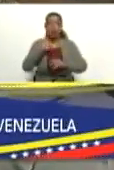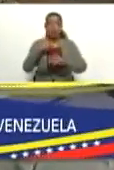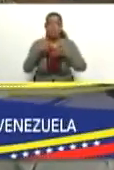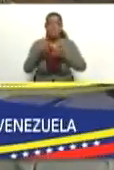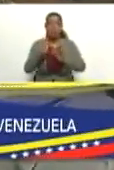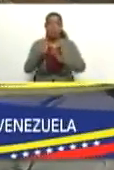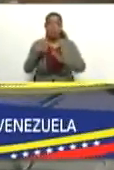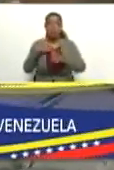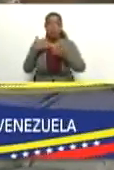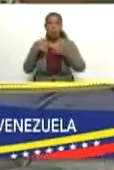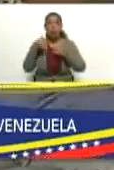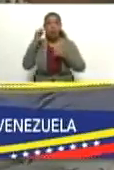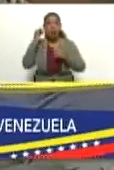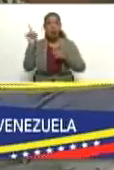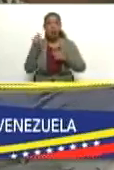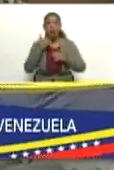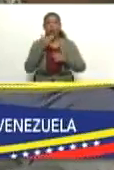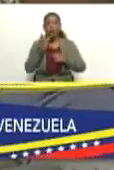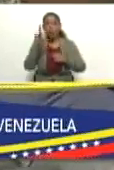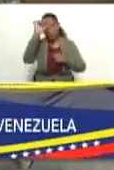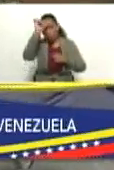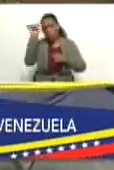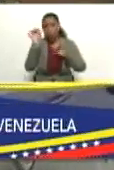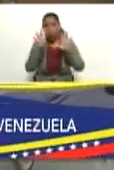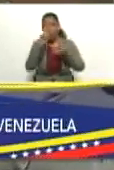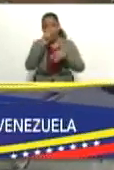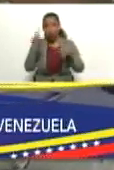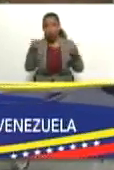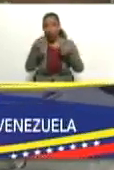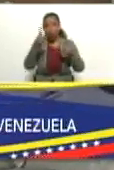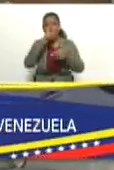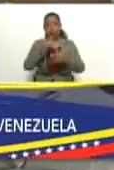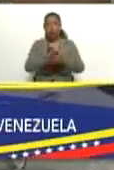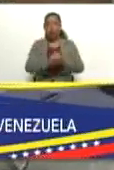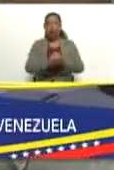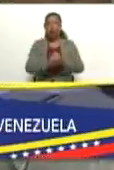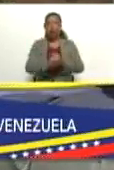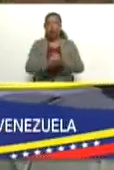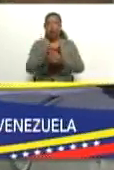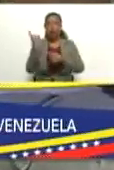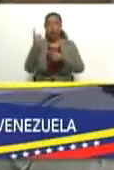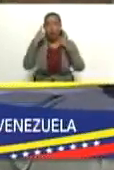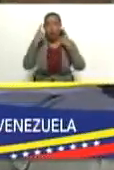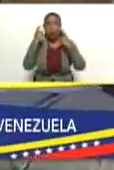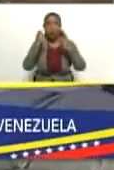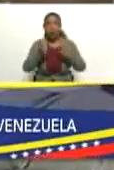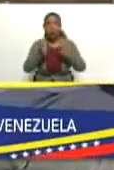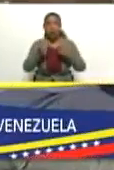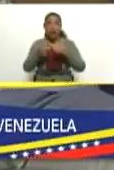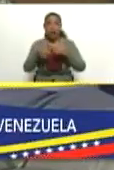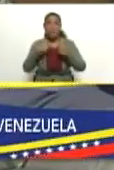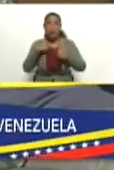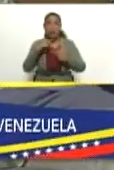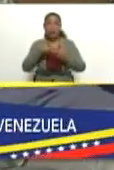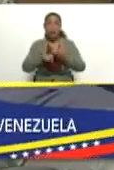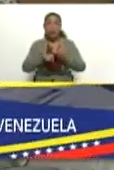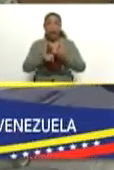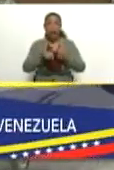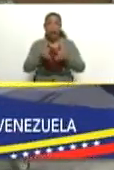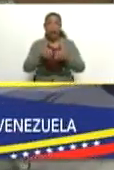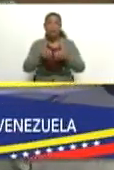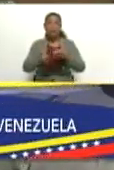cumple 9 años. Yes. ¿Sí? Qué bueno, vale. Bueno, mi esposa también es una profesional en educación inicial. Y bueno, somos una familia